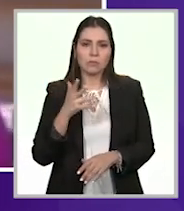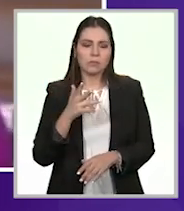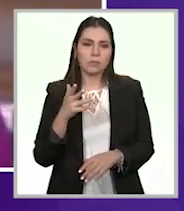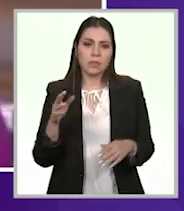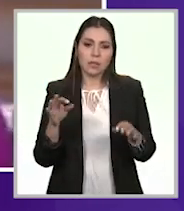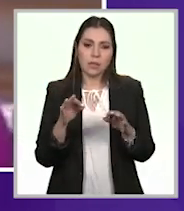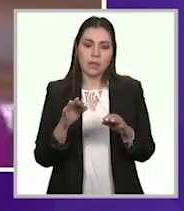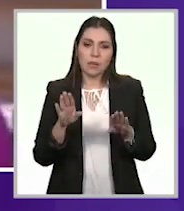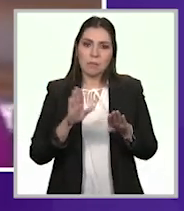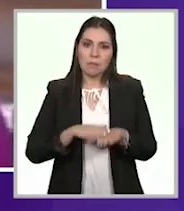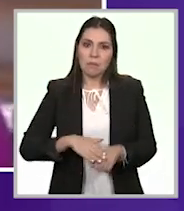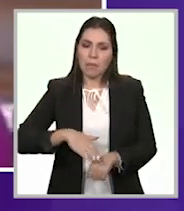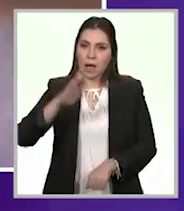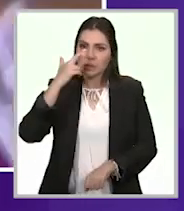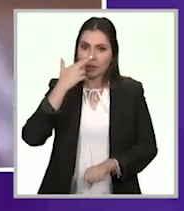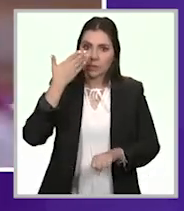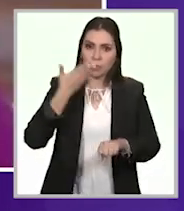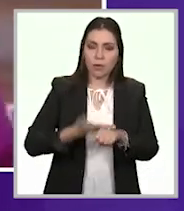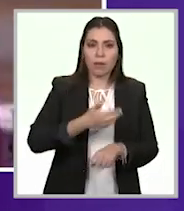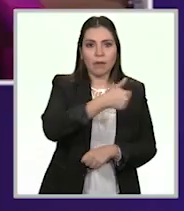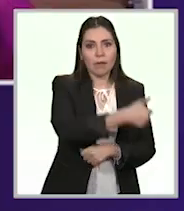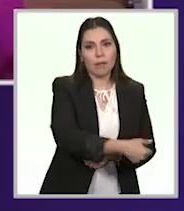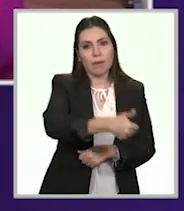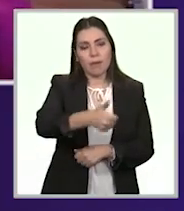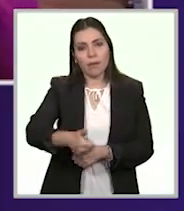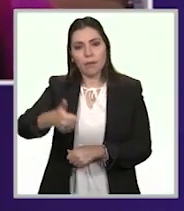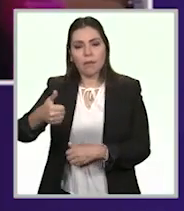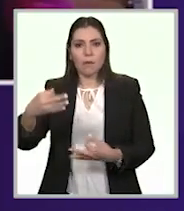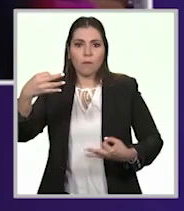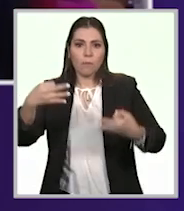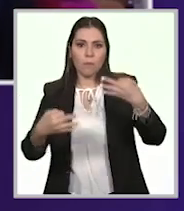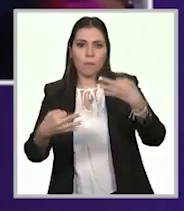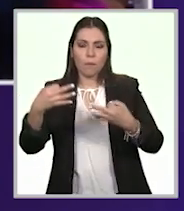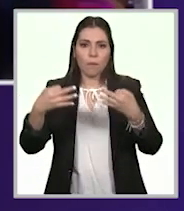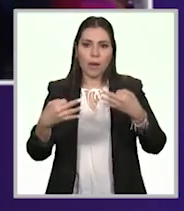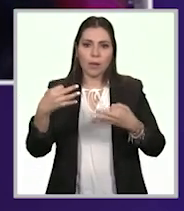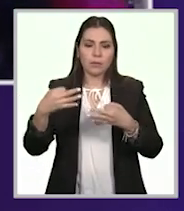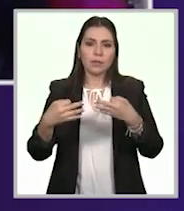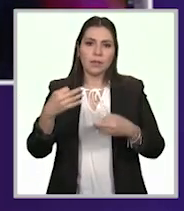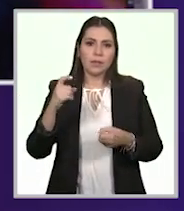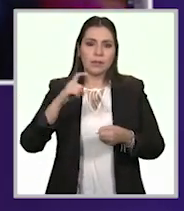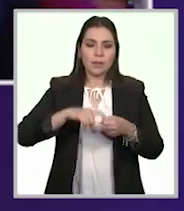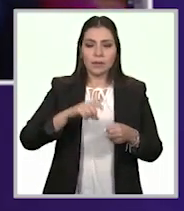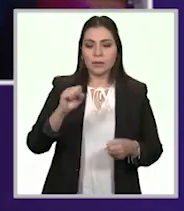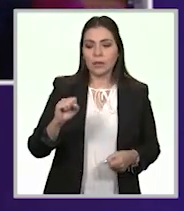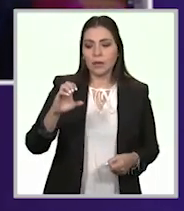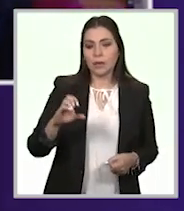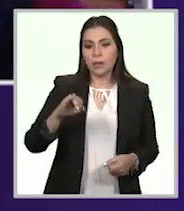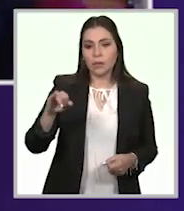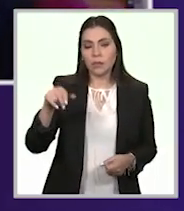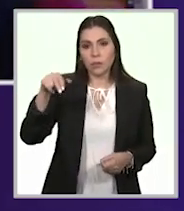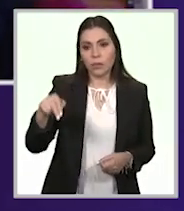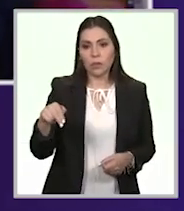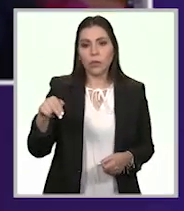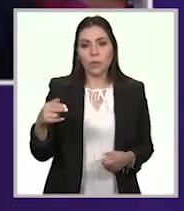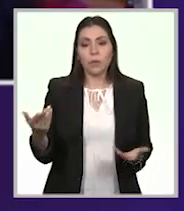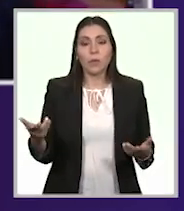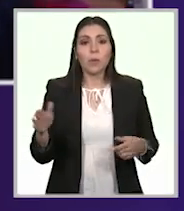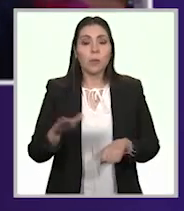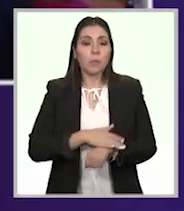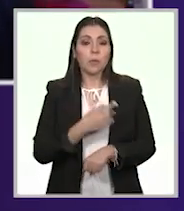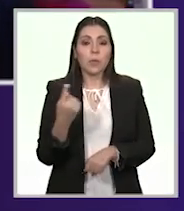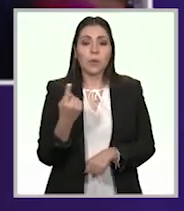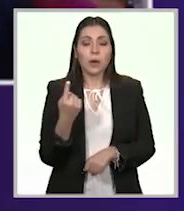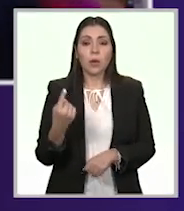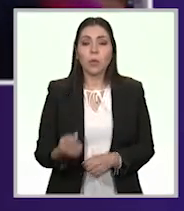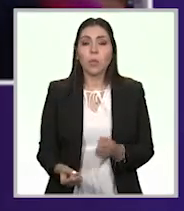peso, ¿no? sobre los hombros de los ministros y ministras de la Suprema Corte de Justicia de la Nación, en el sentido